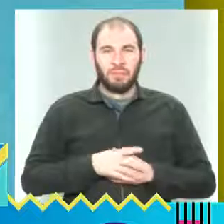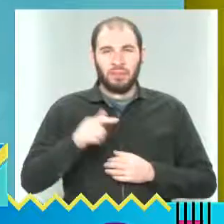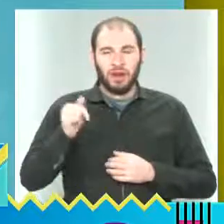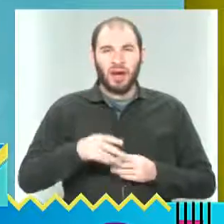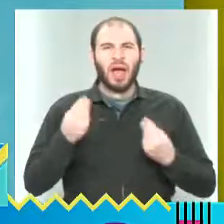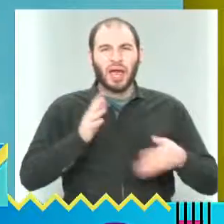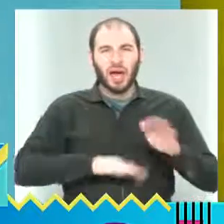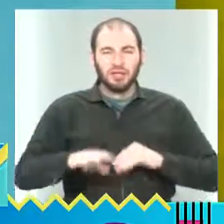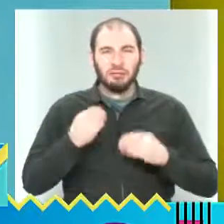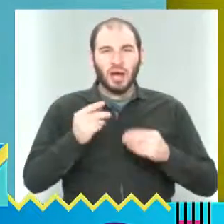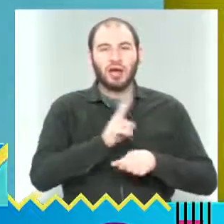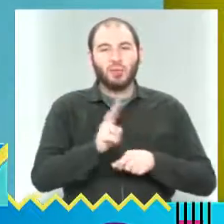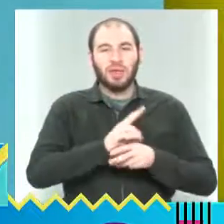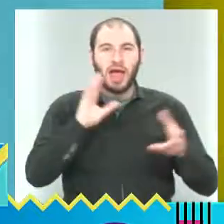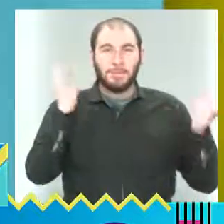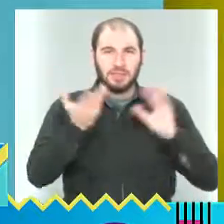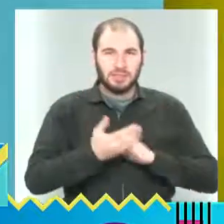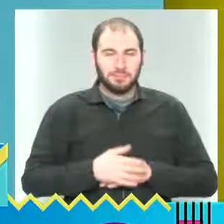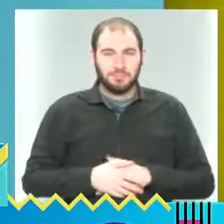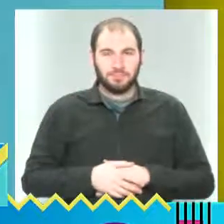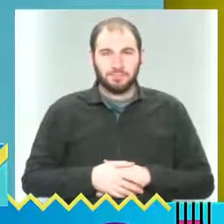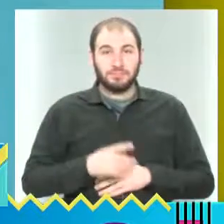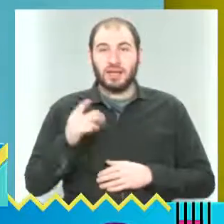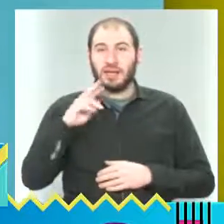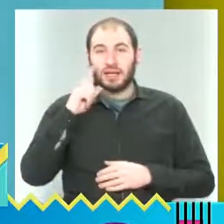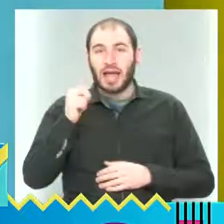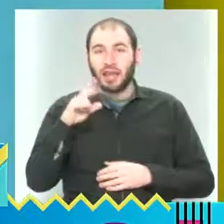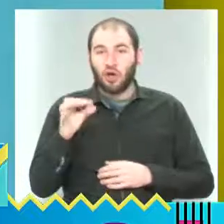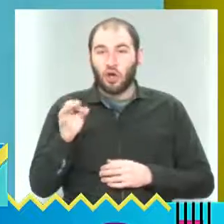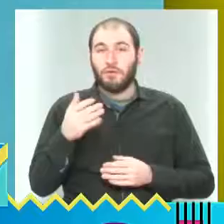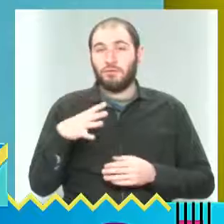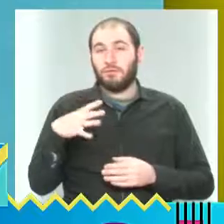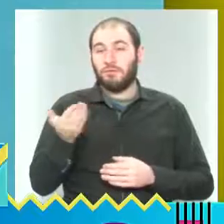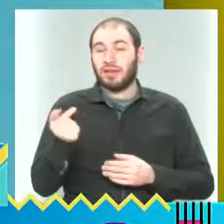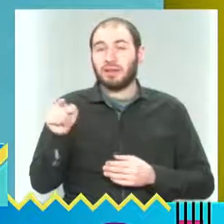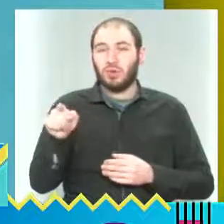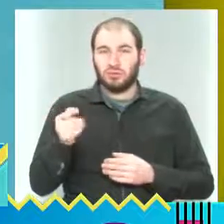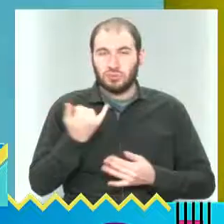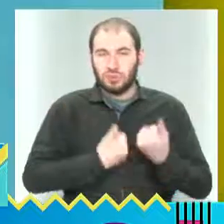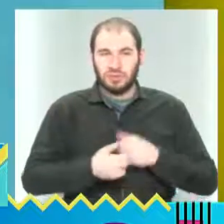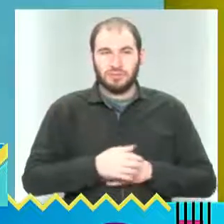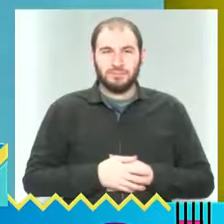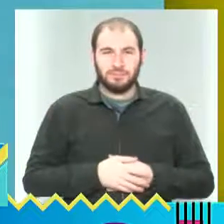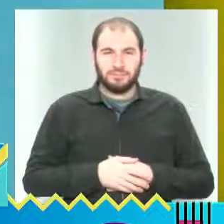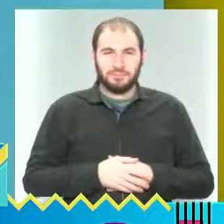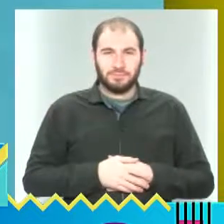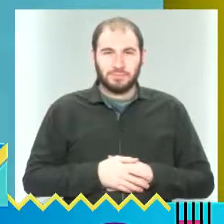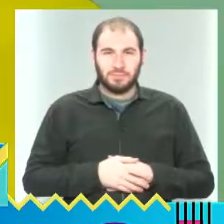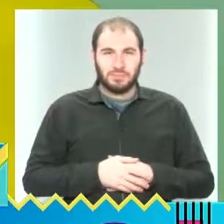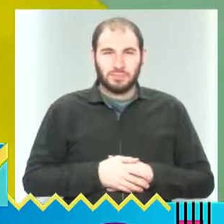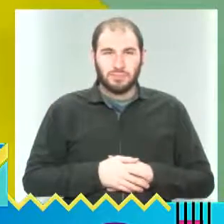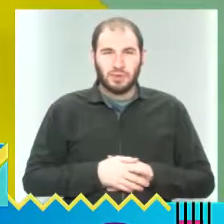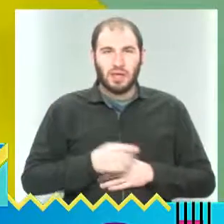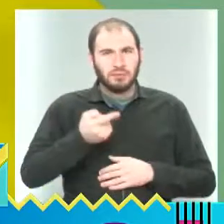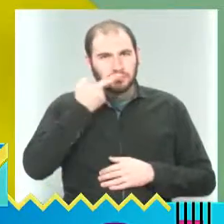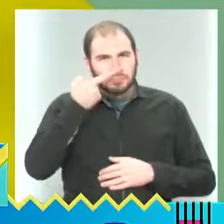bueno, ¿qué hacemos para cuidar el medio ambiente? Ricardo, ¿quedaron tus acciones ahí? Relegadas. Bueno,